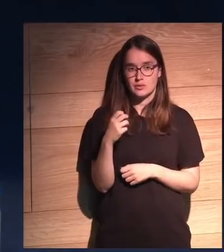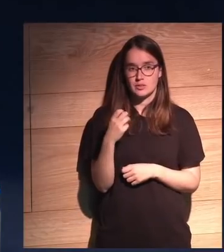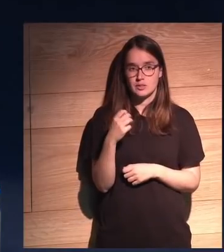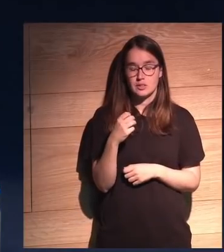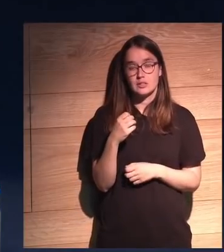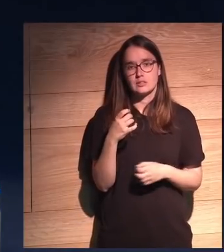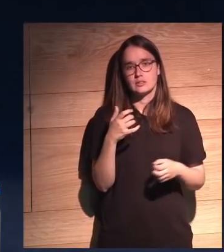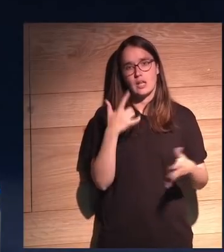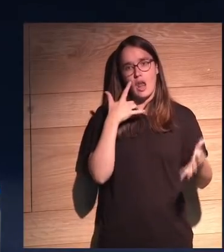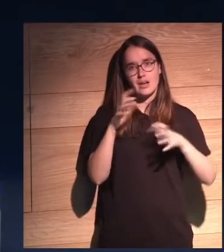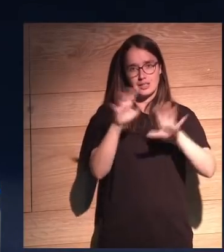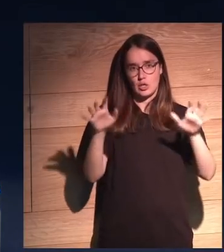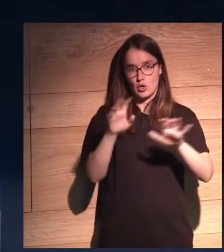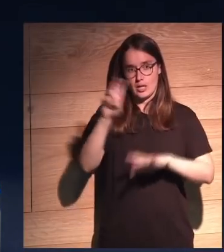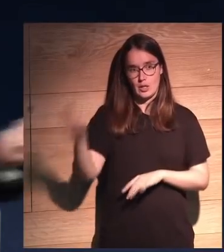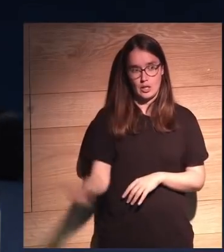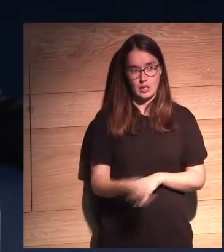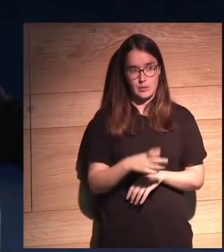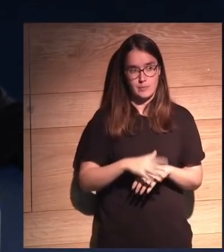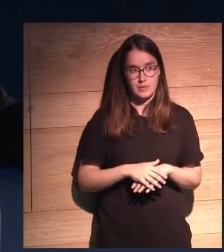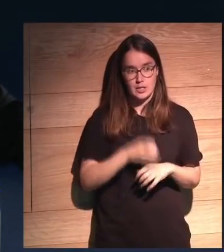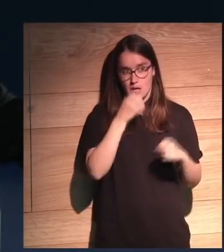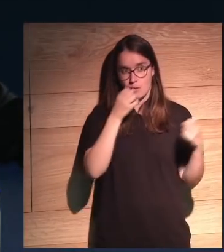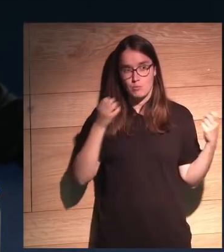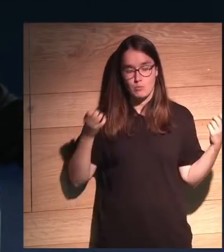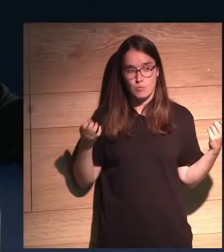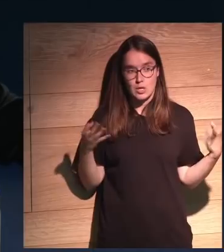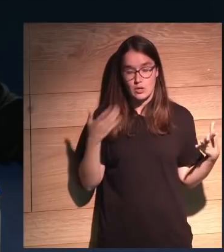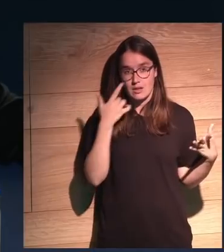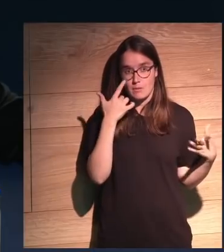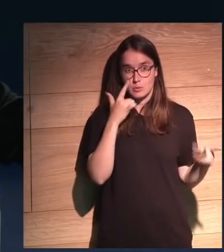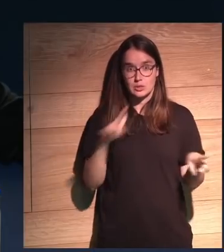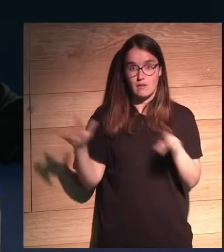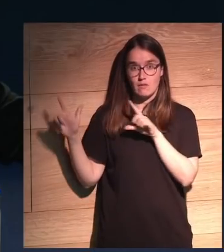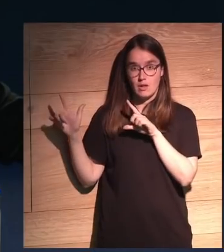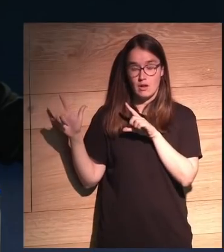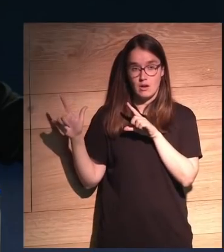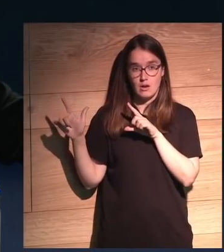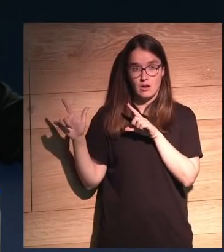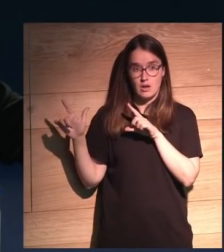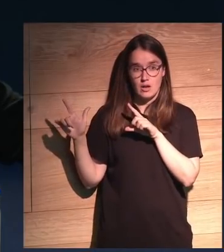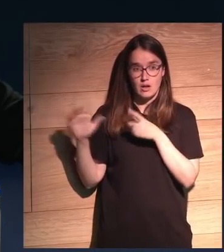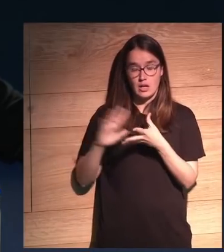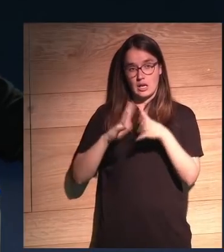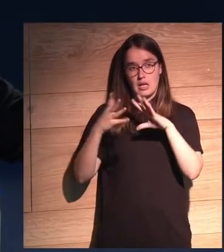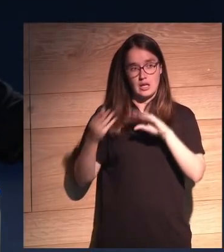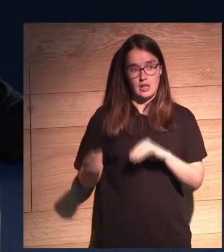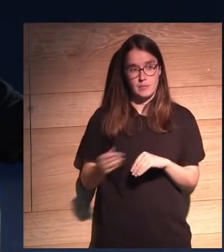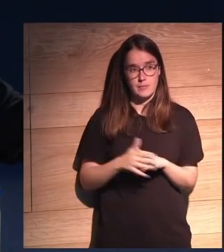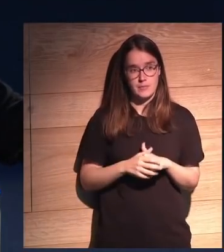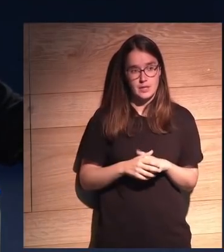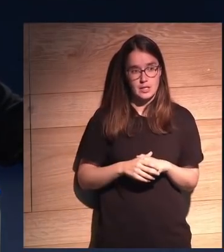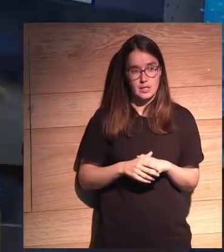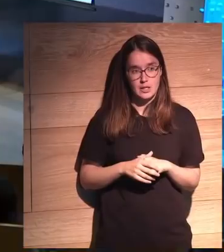Art Déco, etc. Y ya vamos a ver, esta es la interpretación.